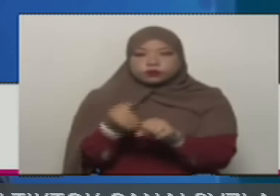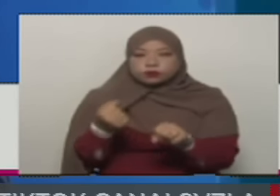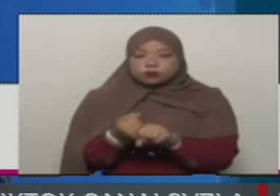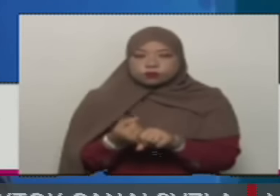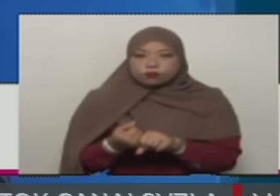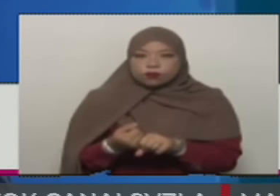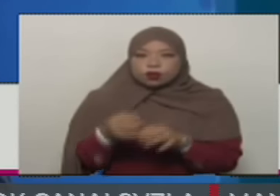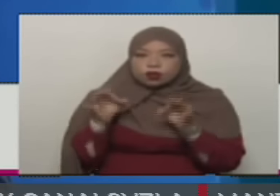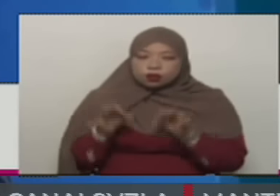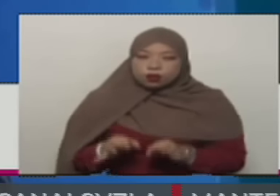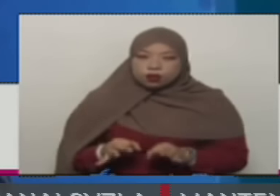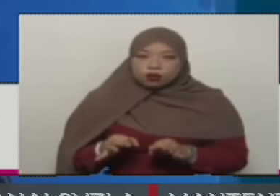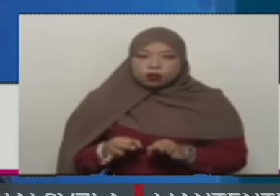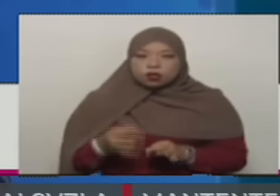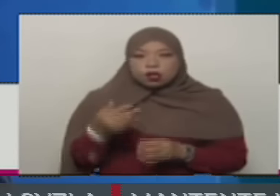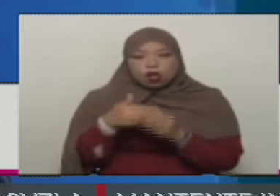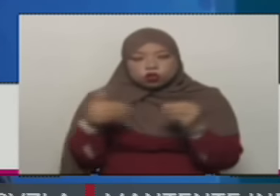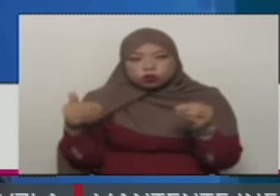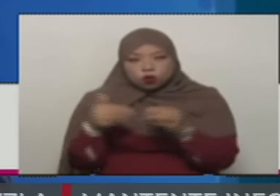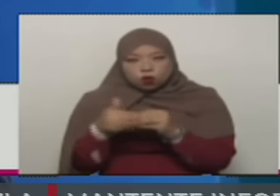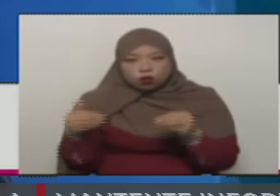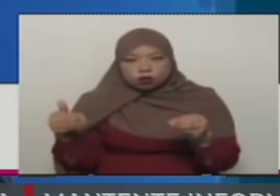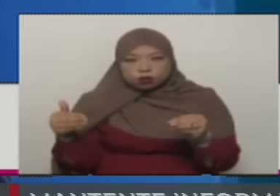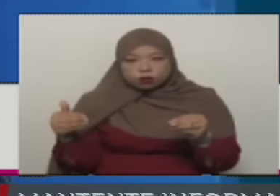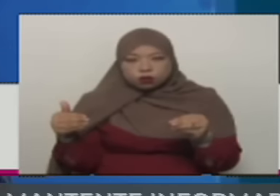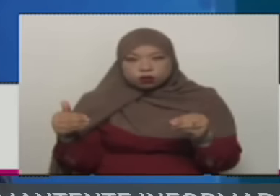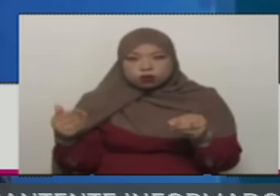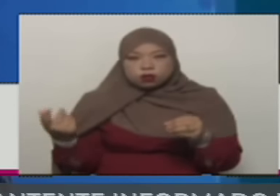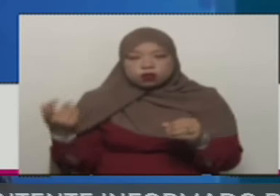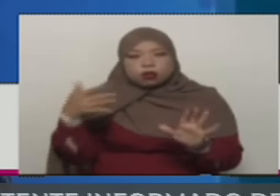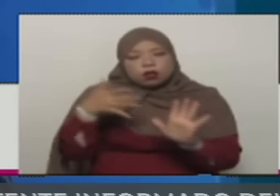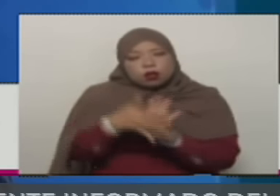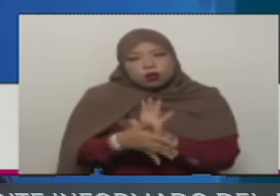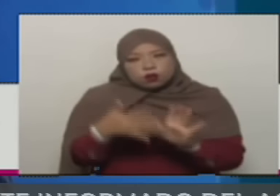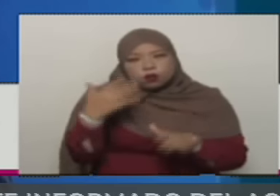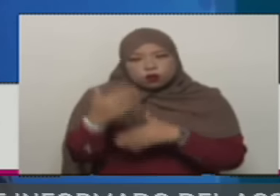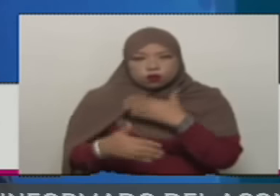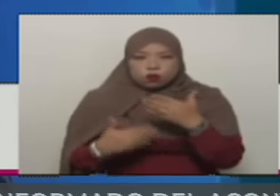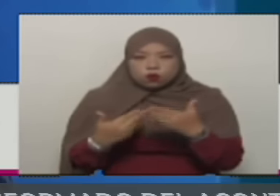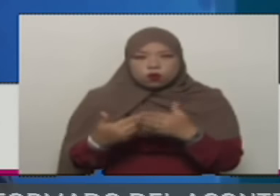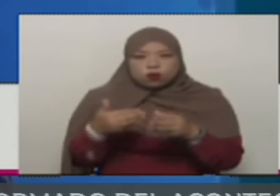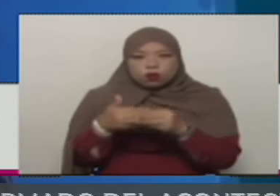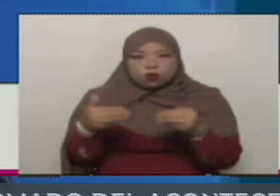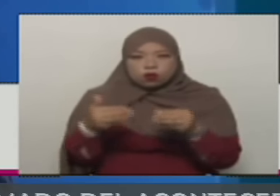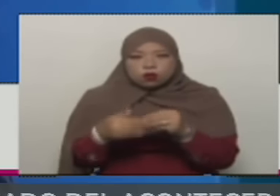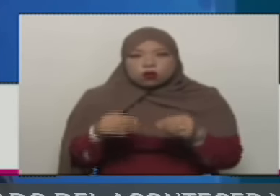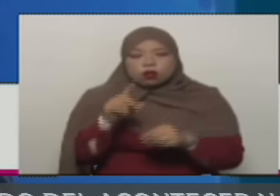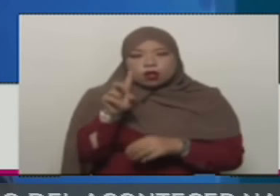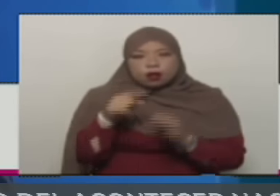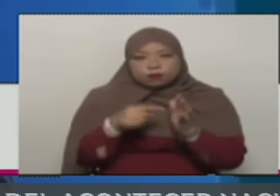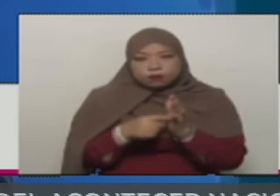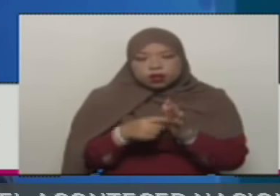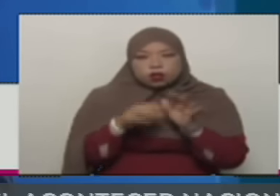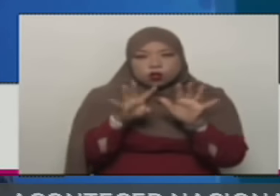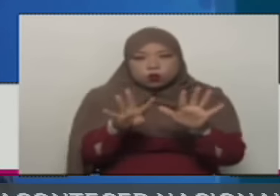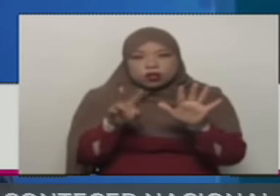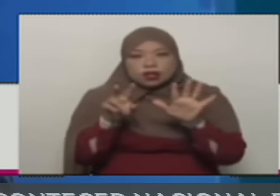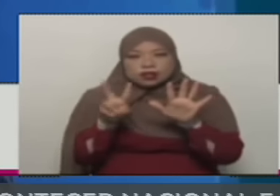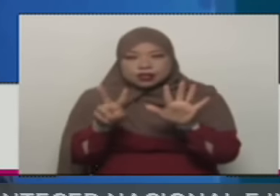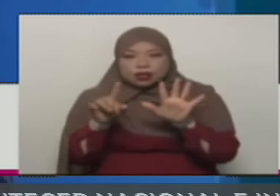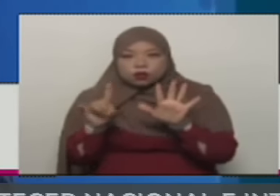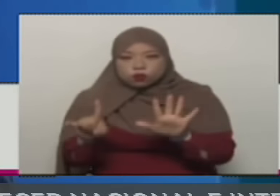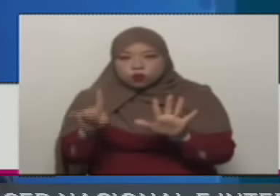real. El dólar se impuso cuando Richard Nixon en el año 71 acabó con los